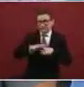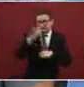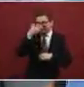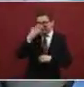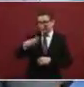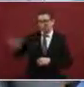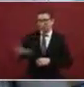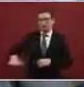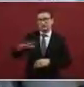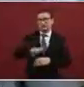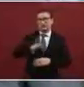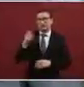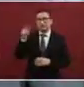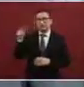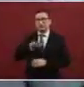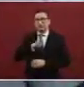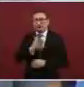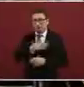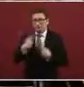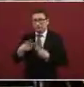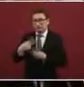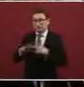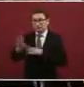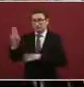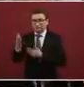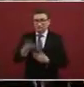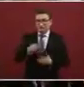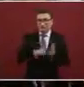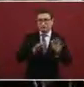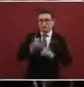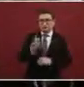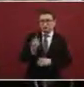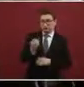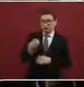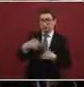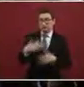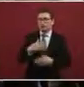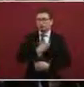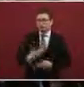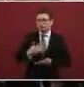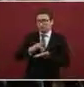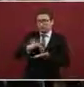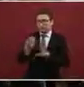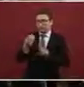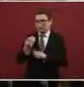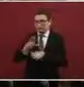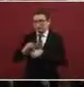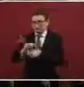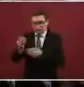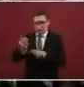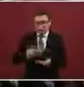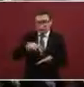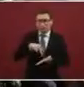republicanos españoles de 1939. Muchas gracias, señor presidente, por permitirme que represente aquí